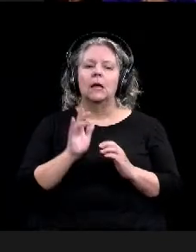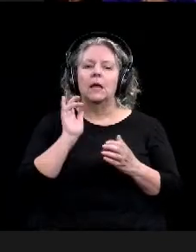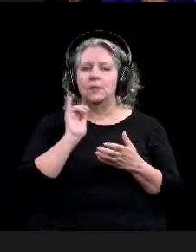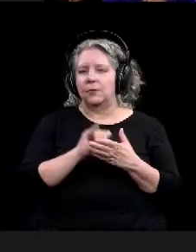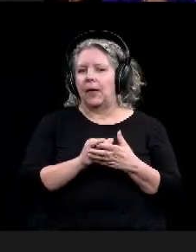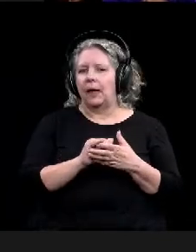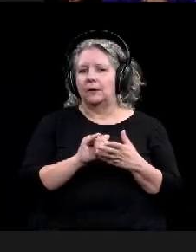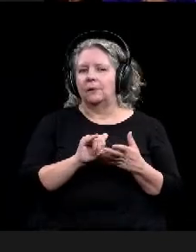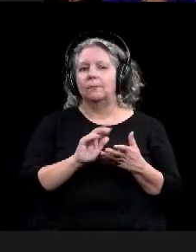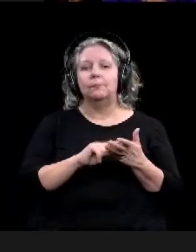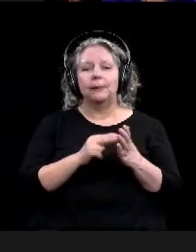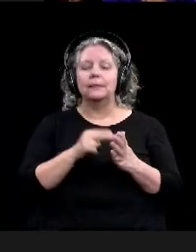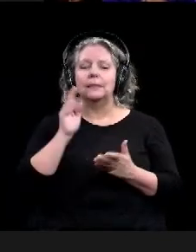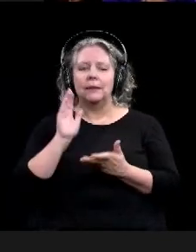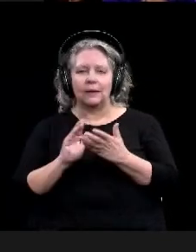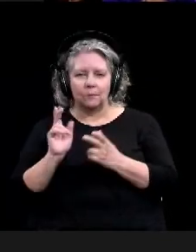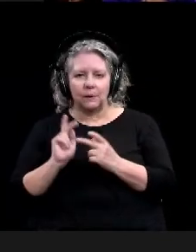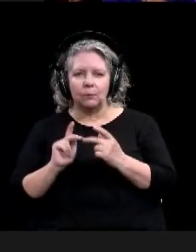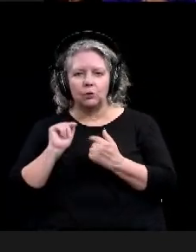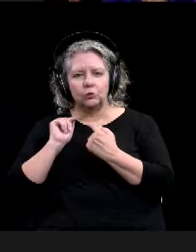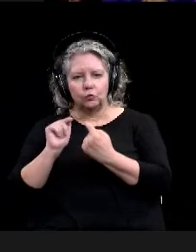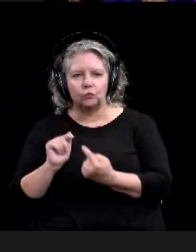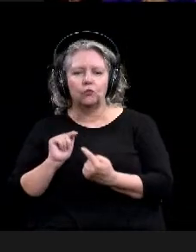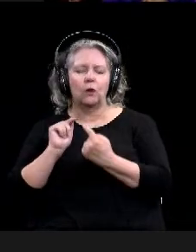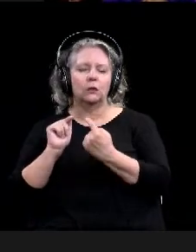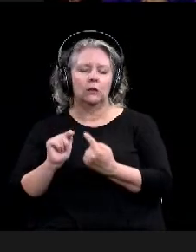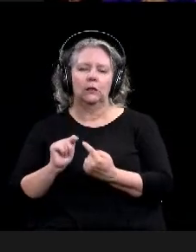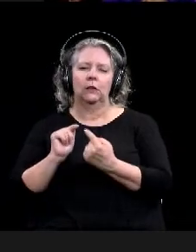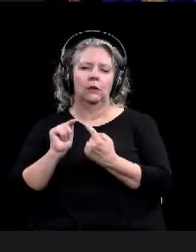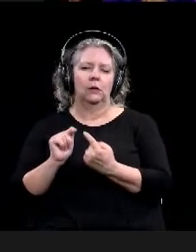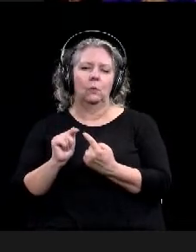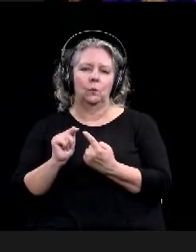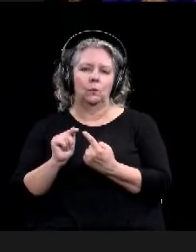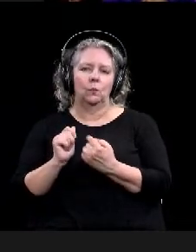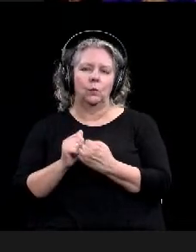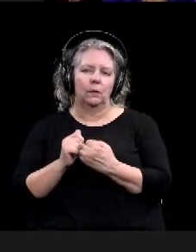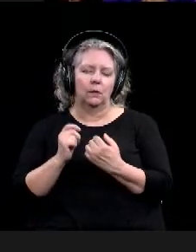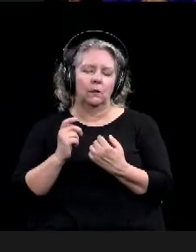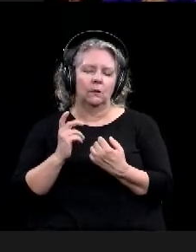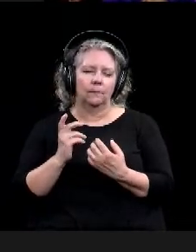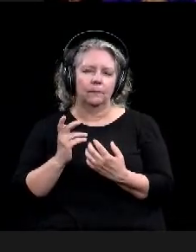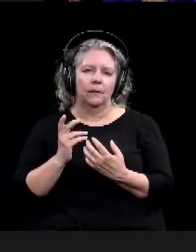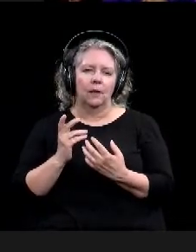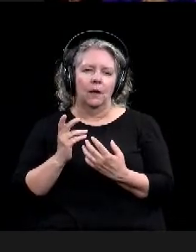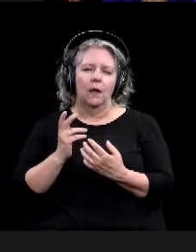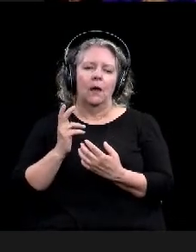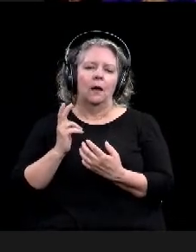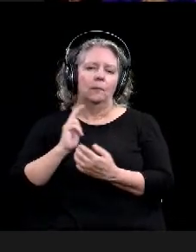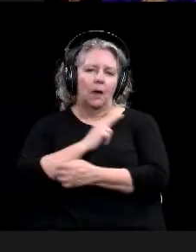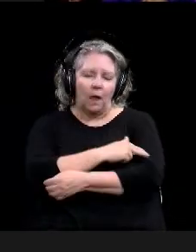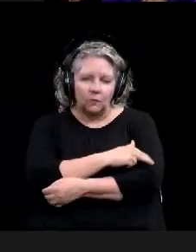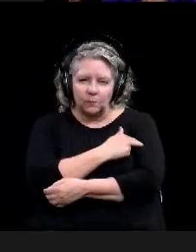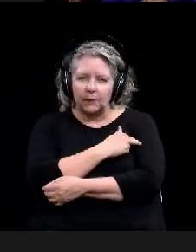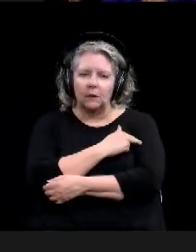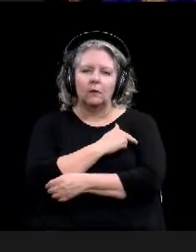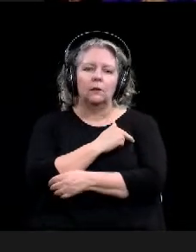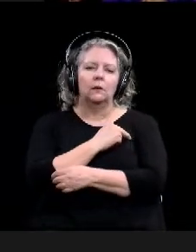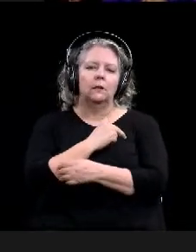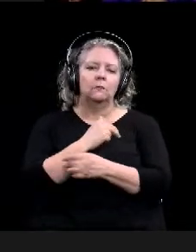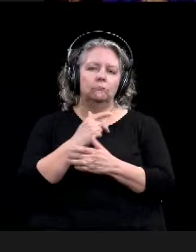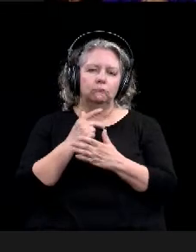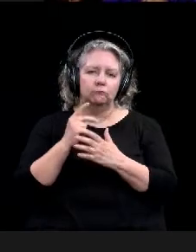están teniendo dificultades de gratificaciones de hospitalizaciones y menos muertes